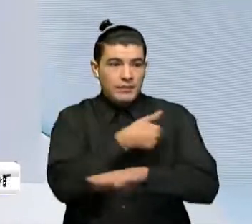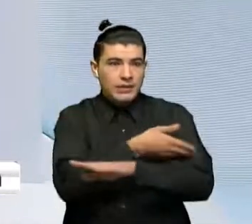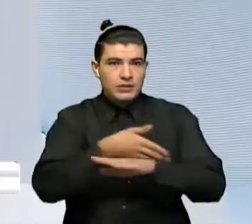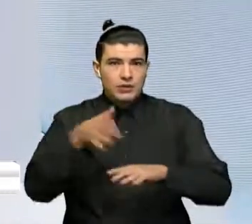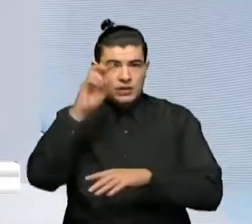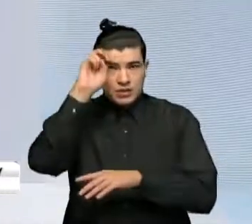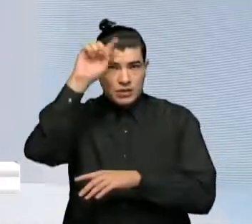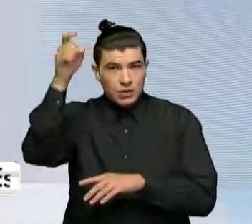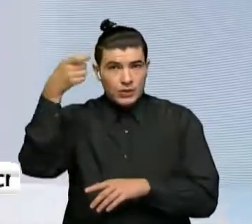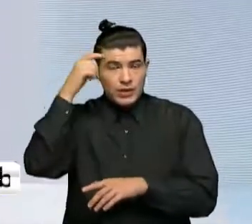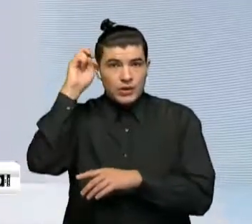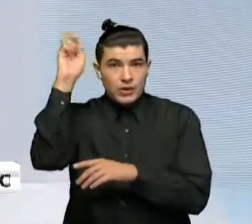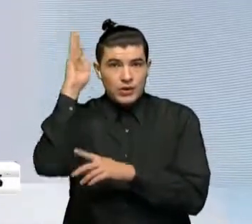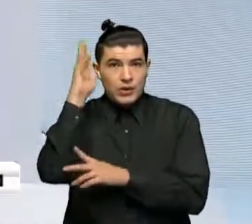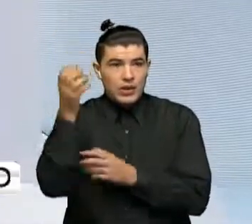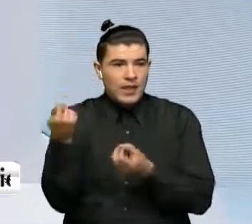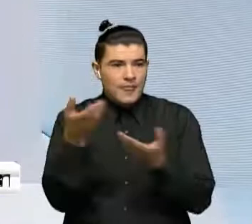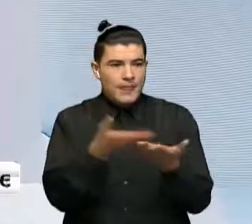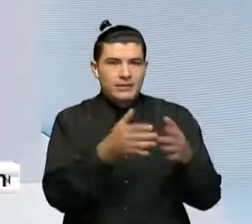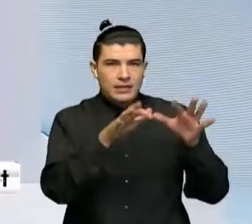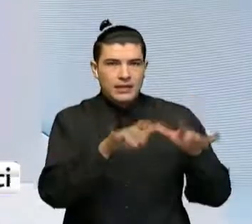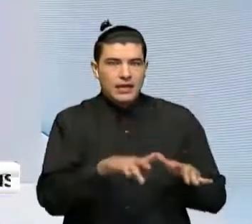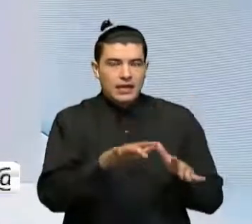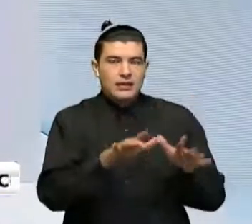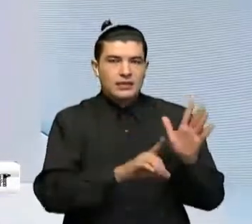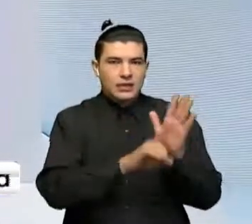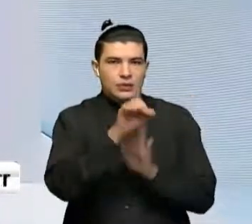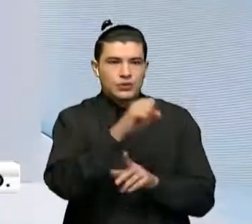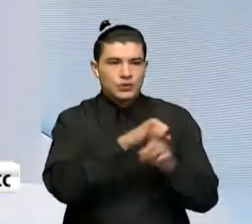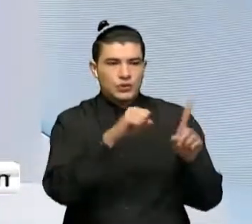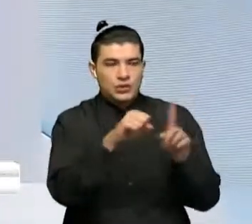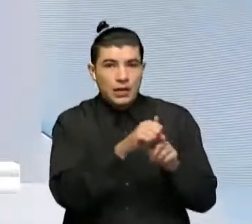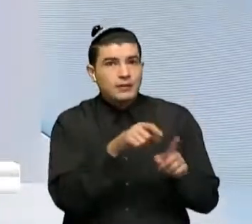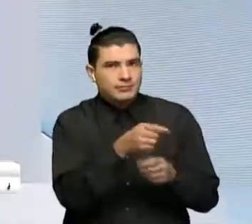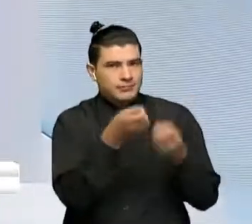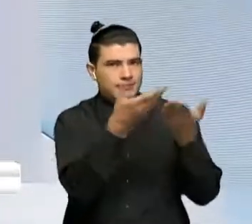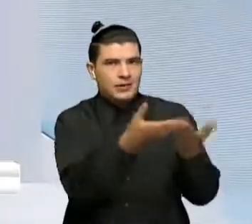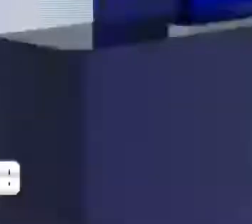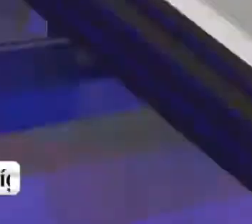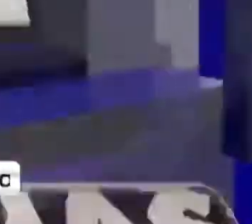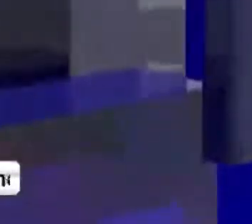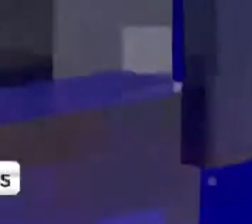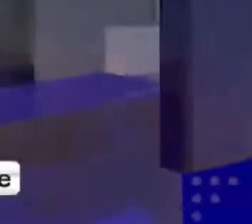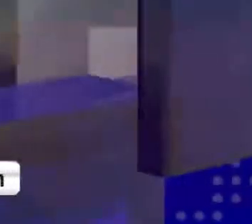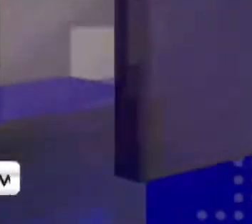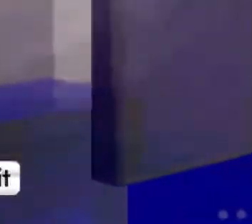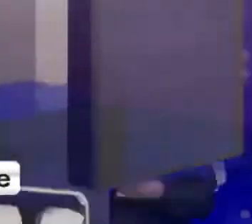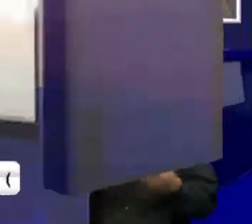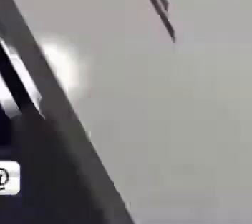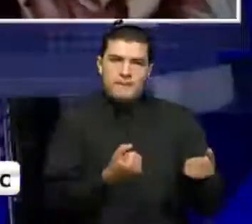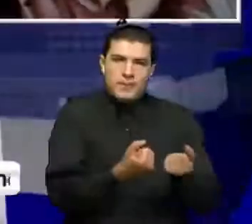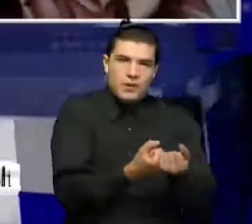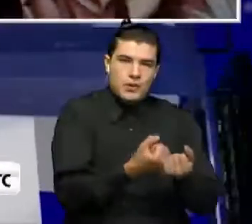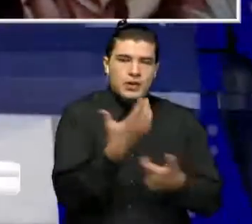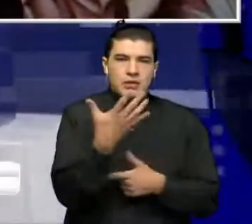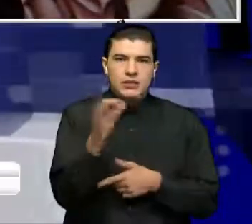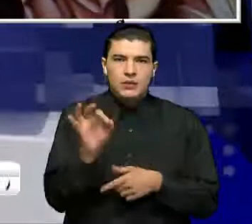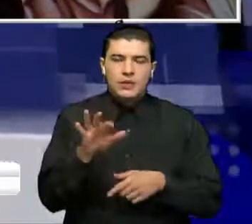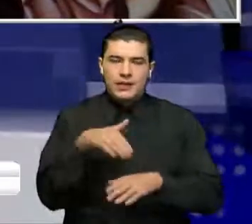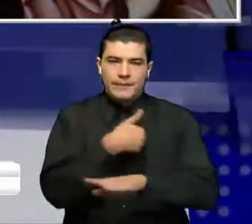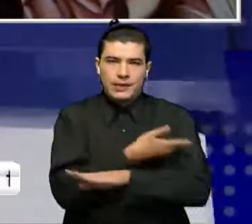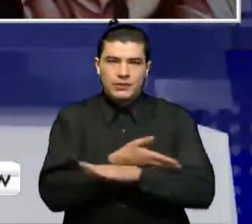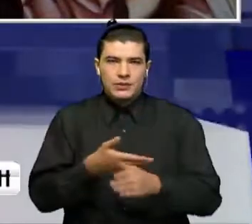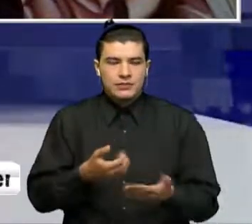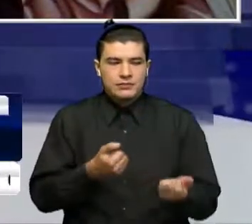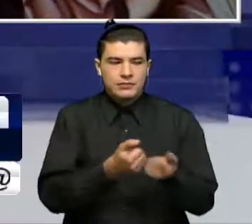medio de la secretaria de desarrollo social y económico de lesionar a niño muy buenas tardes adelante hola que tal buenas